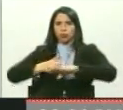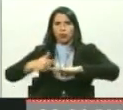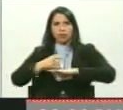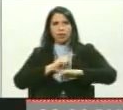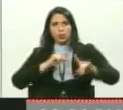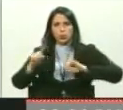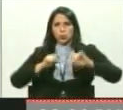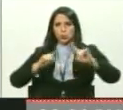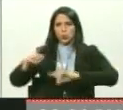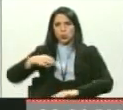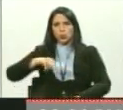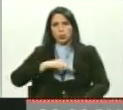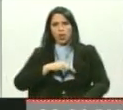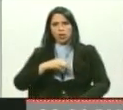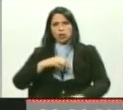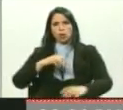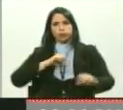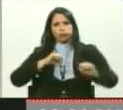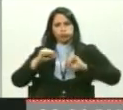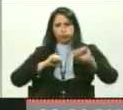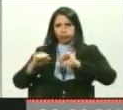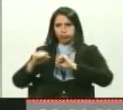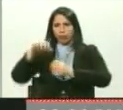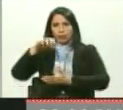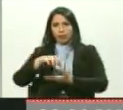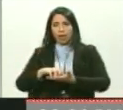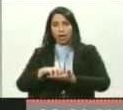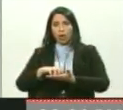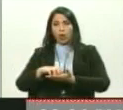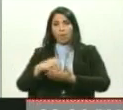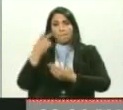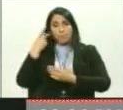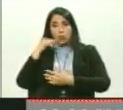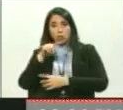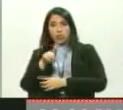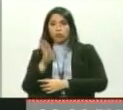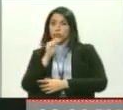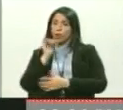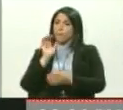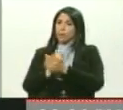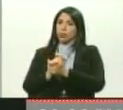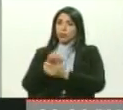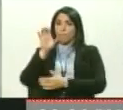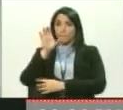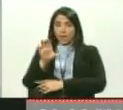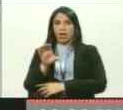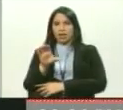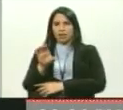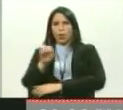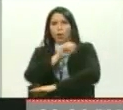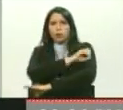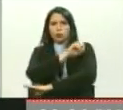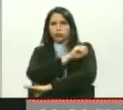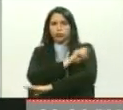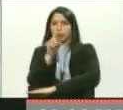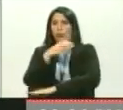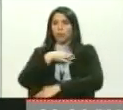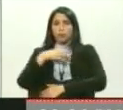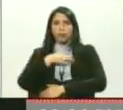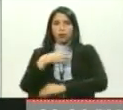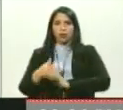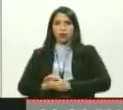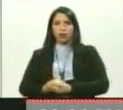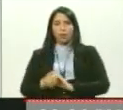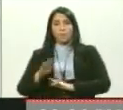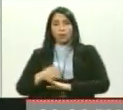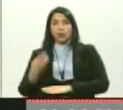dirigir nuestro aparato del Estado. Por eso es que el enemigo de la patria Por eso es que la derecha extremista no puede, porque